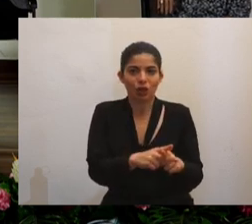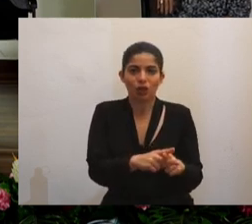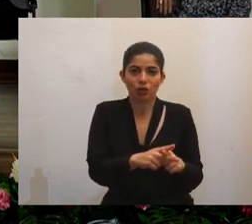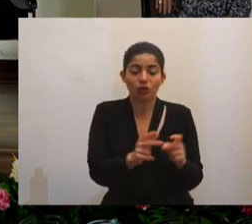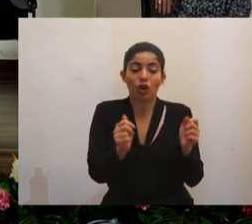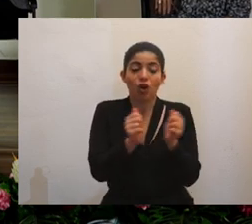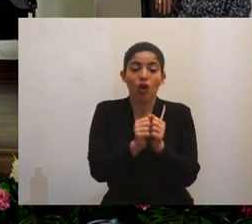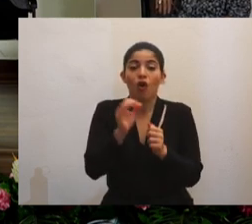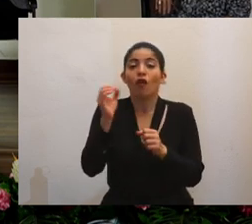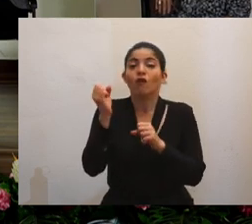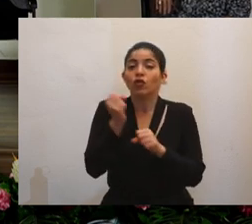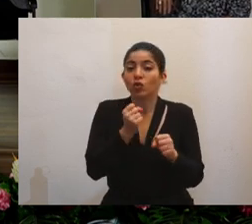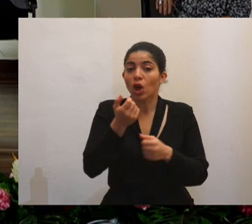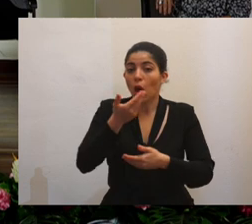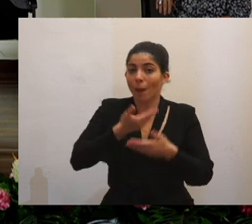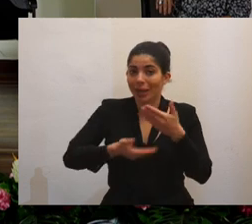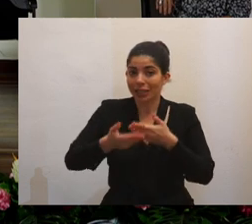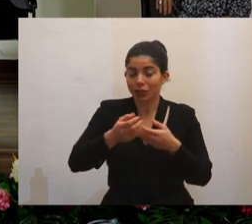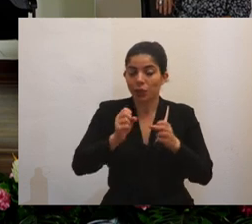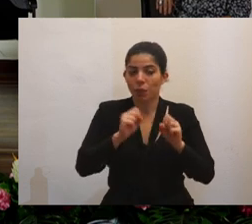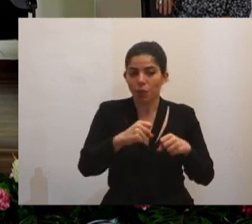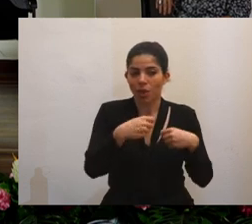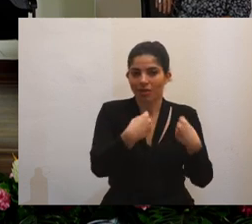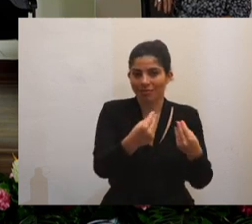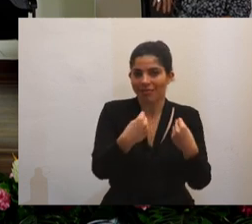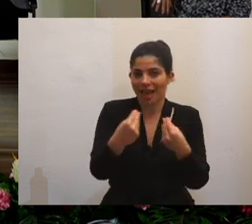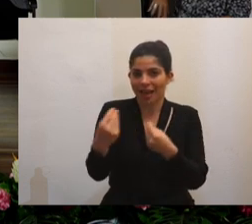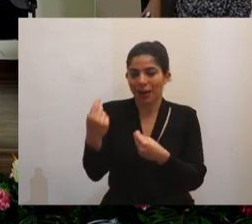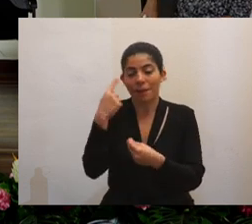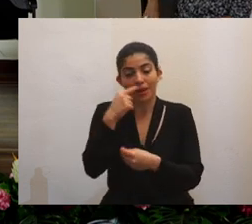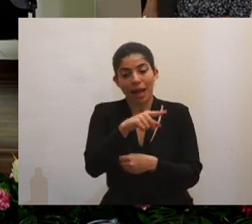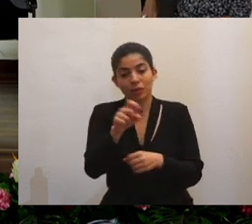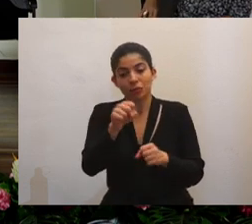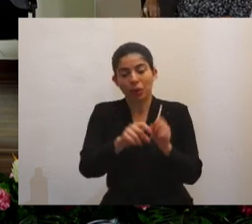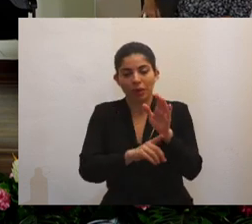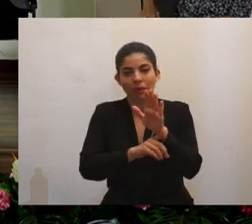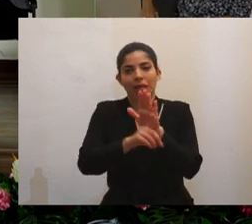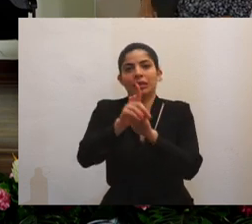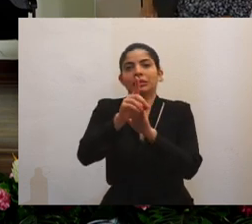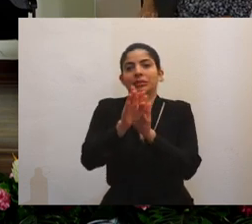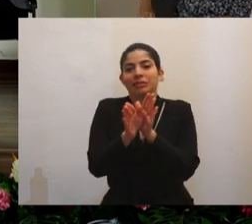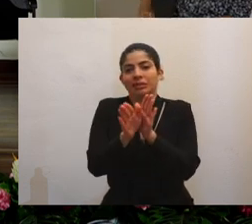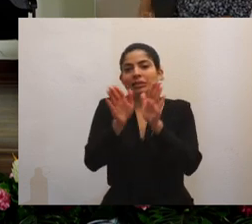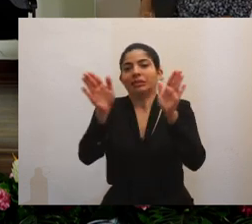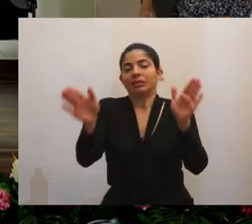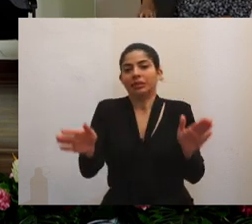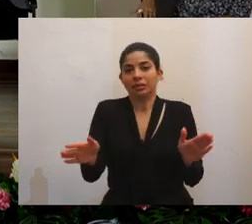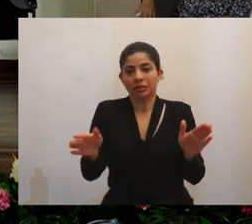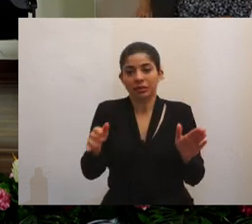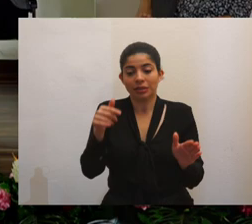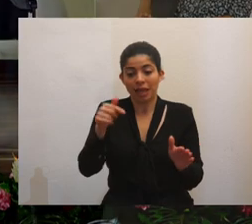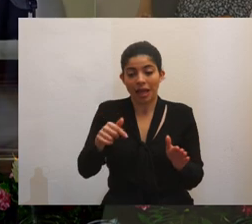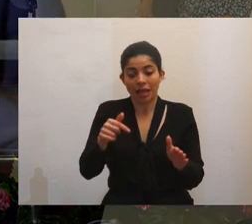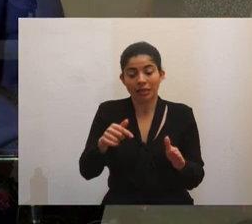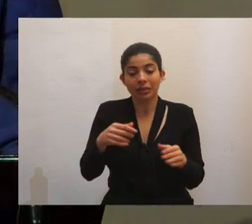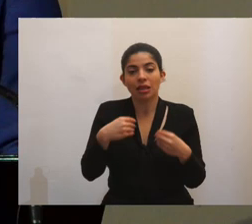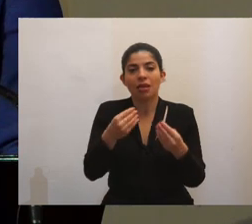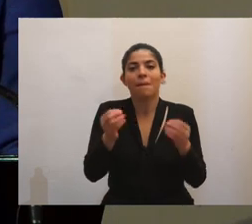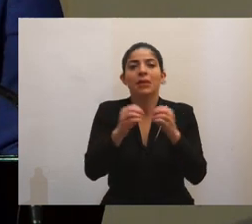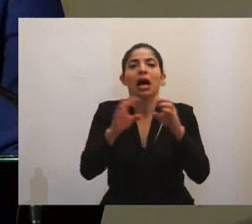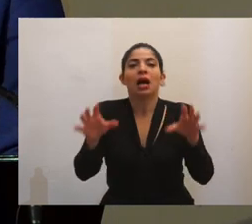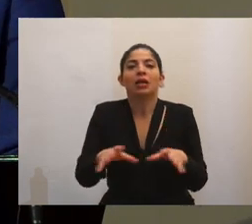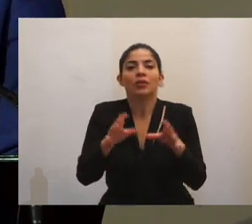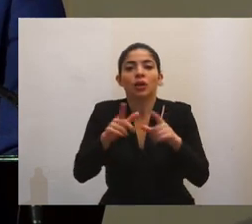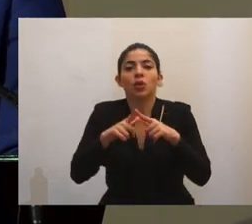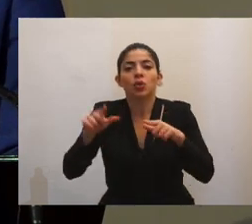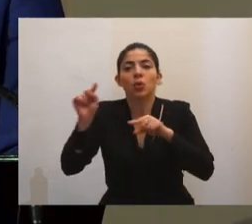de, también de Funde Cooperación podrán ser accedidos para desarrollar, ampliar y llevar, en este caso, reactivación a las zonas